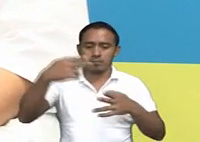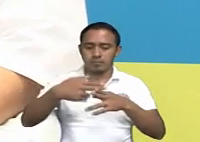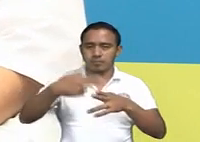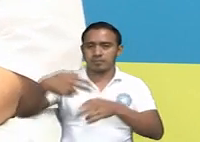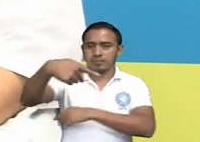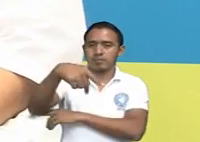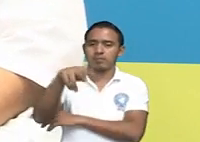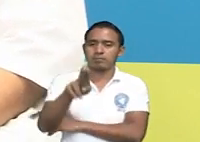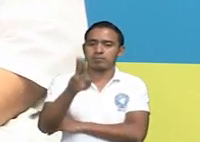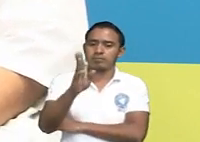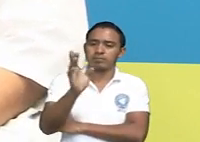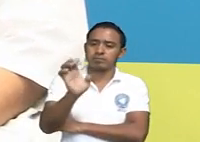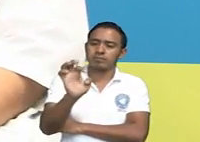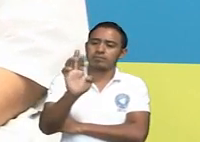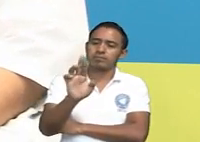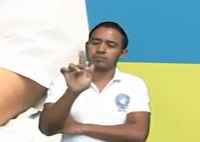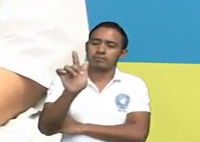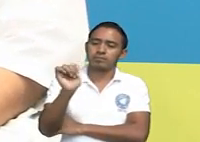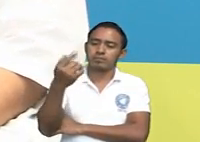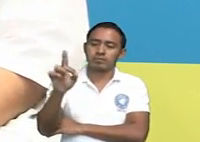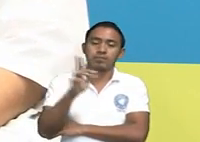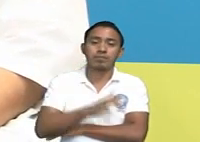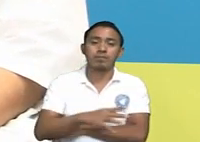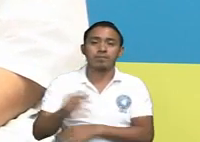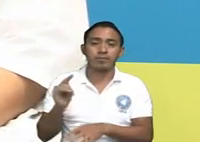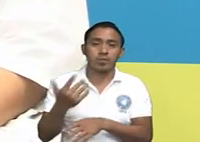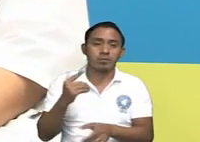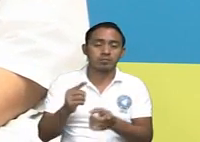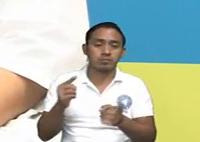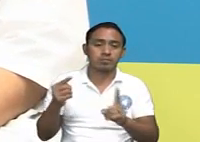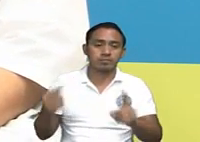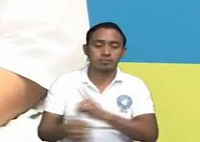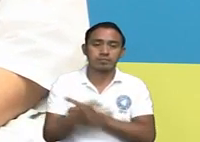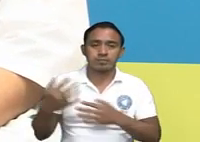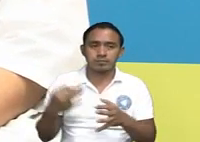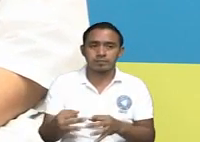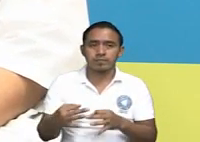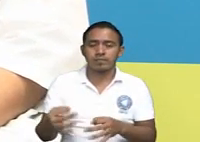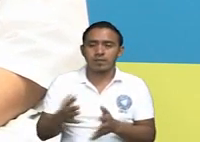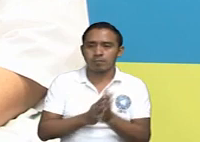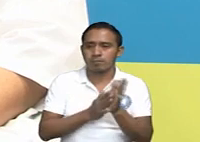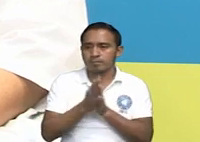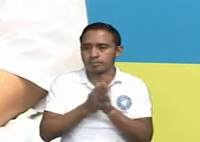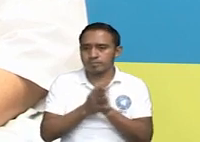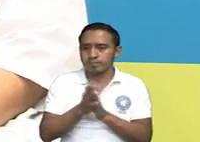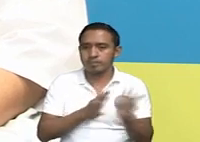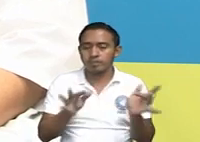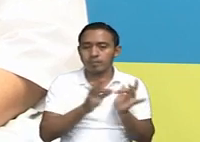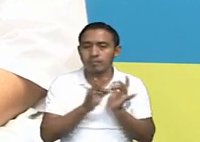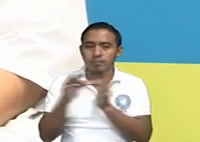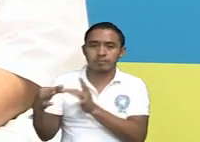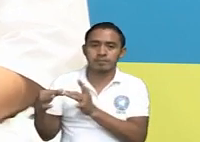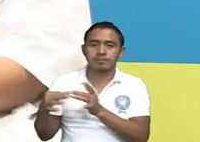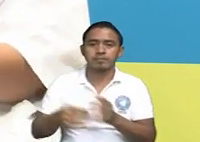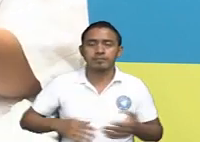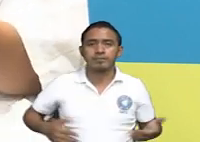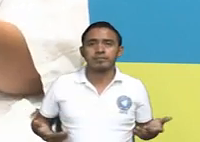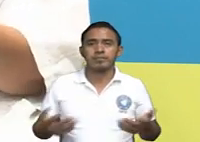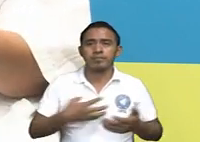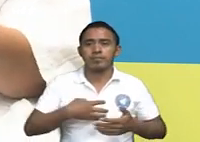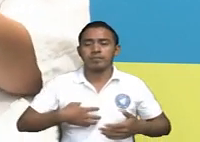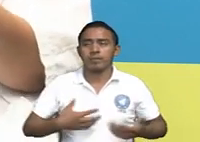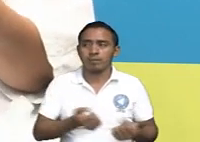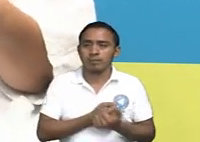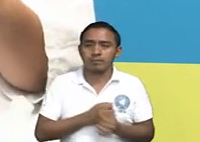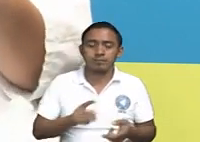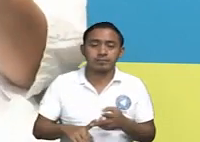con todos los cambios que trae consigo, va a comenzar a tener un interés especial en el amor,